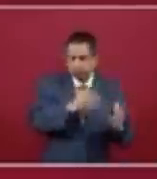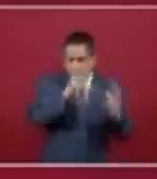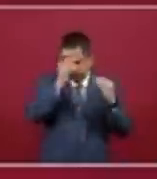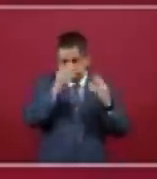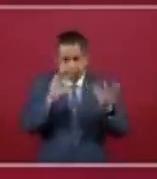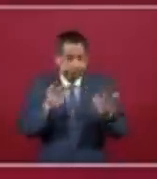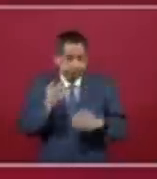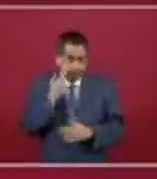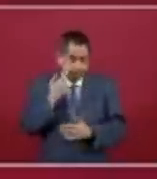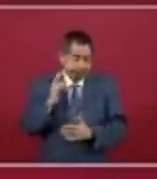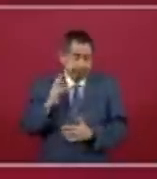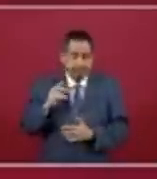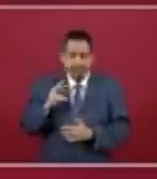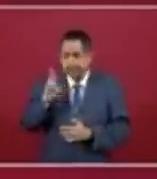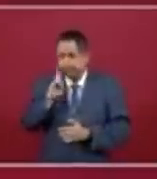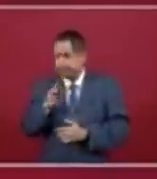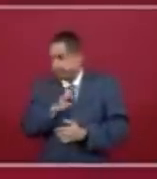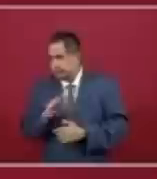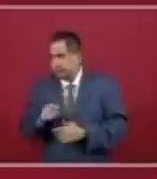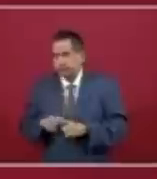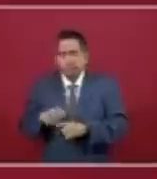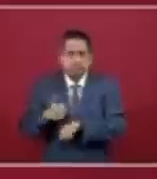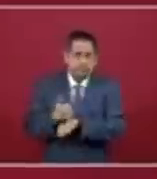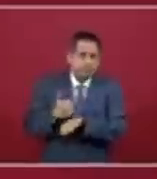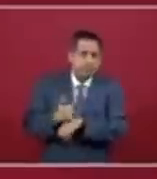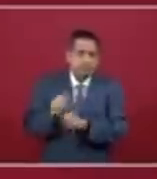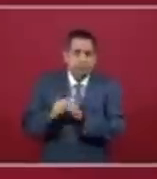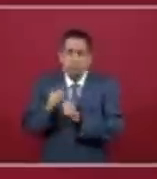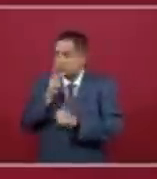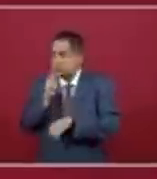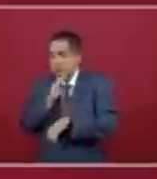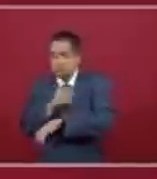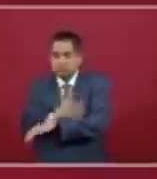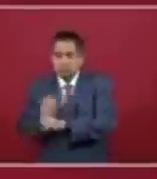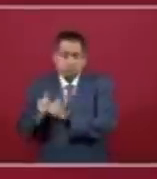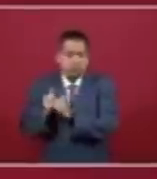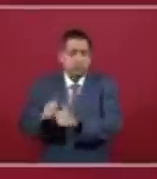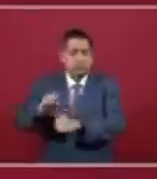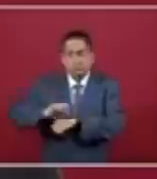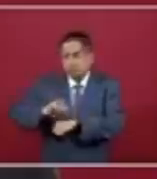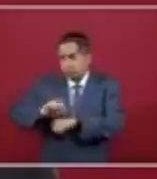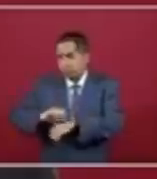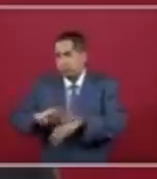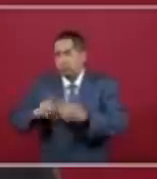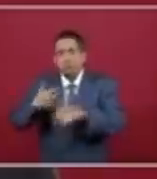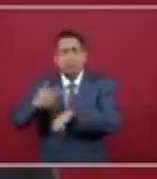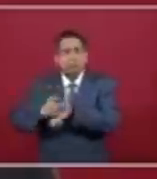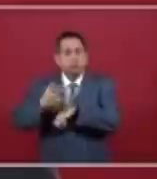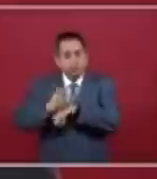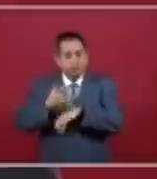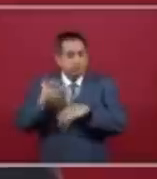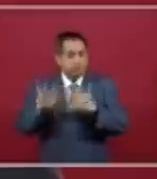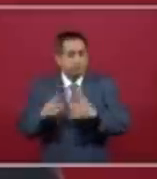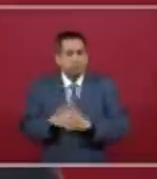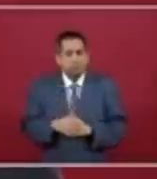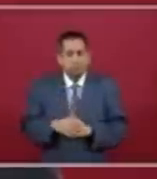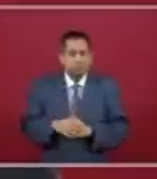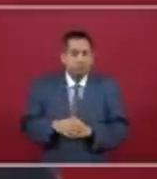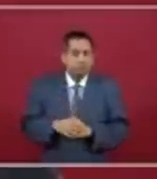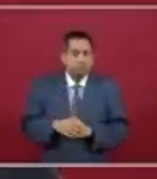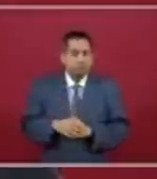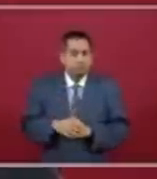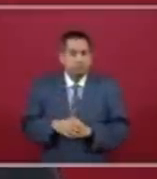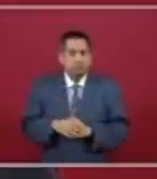Hay que ver si pueden ir de primaria con sus padres, secundaria, preparatoria.